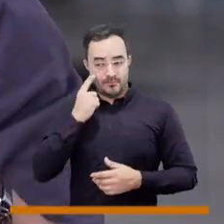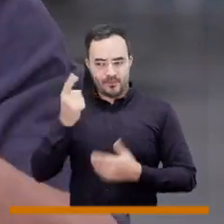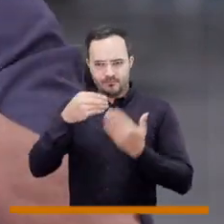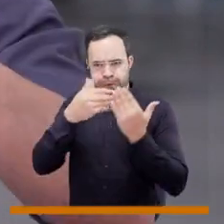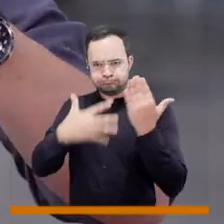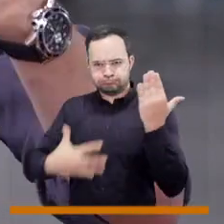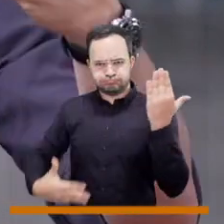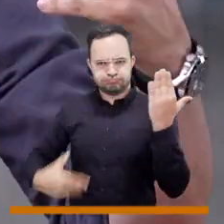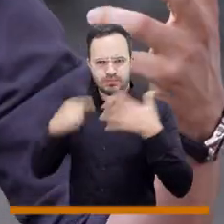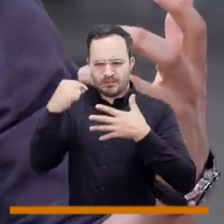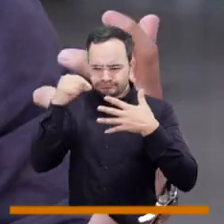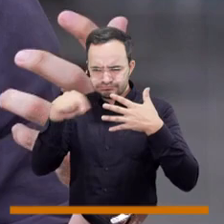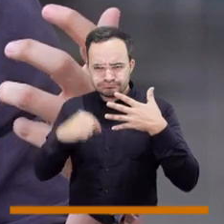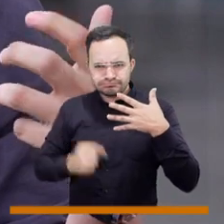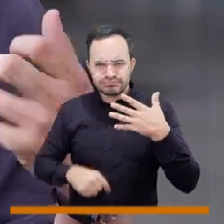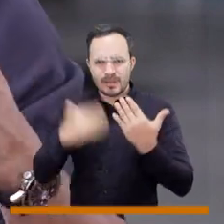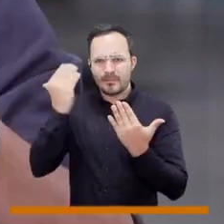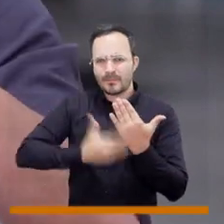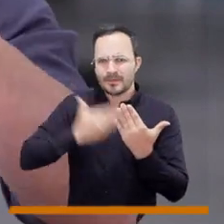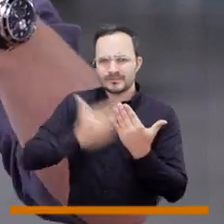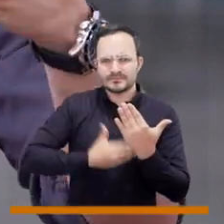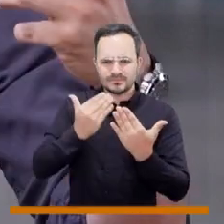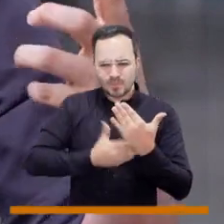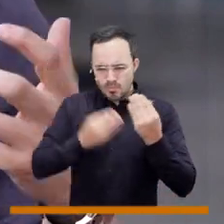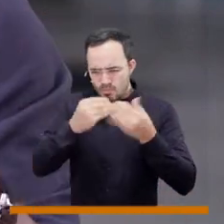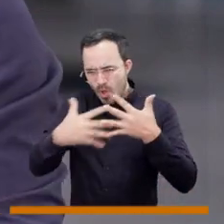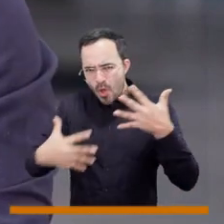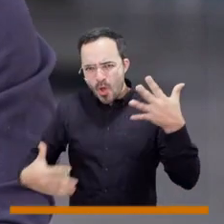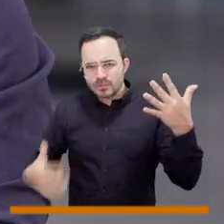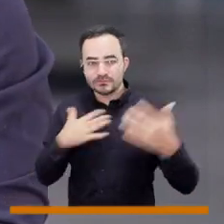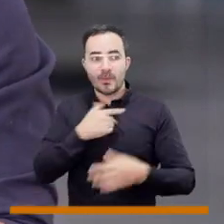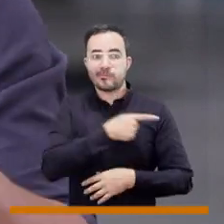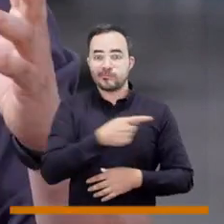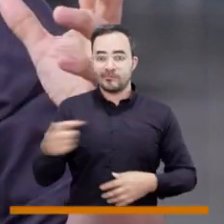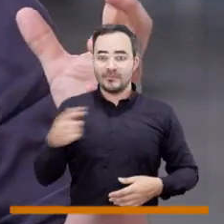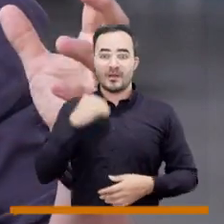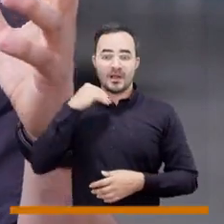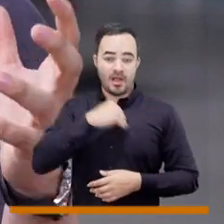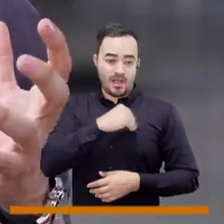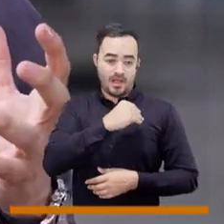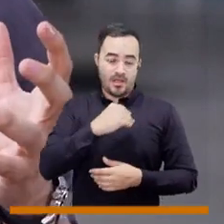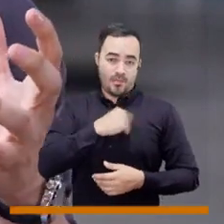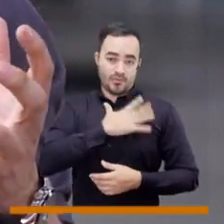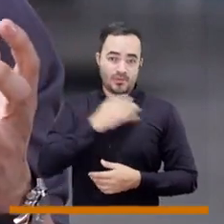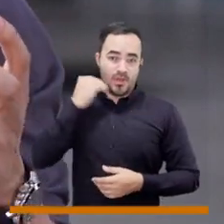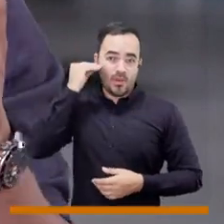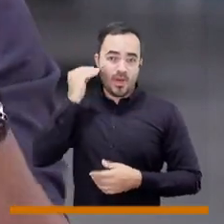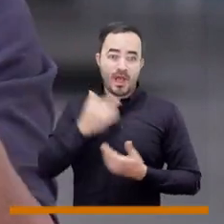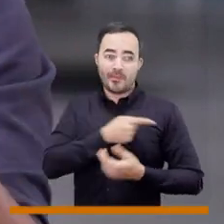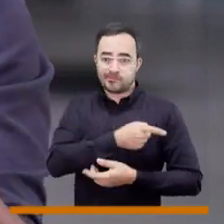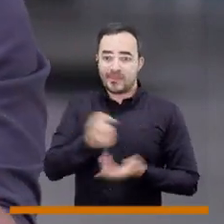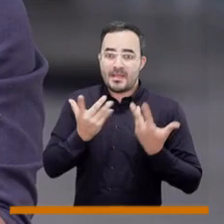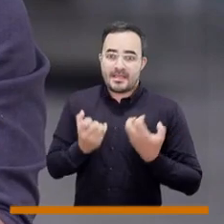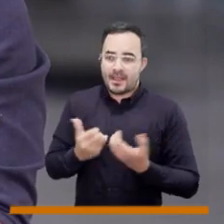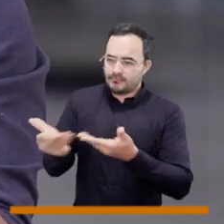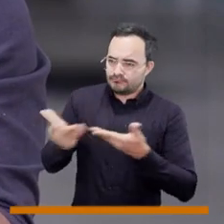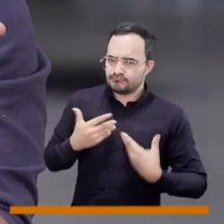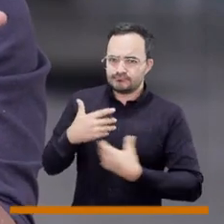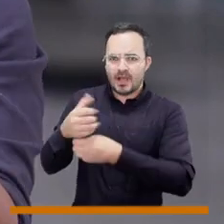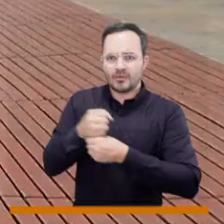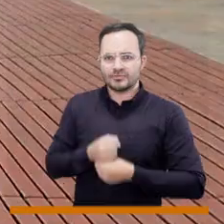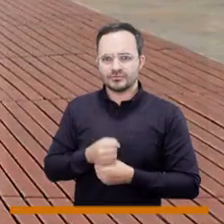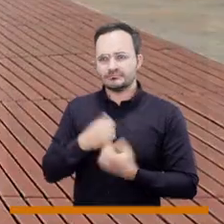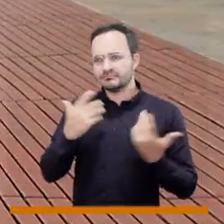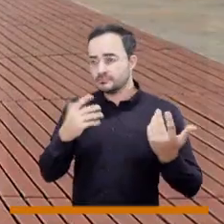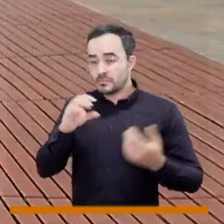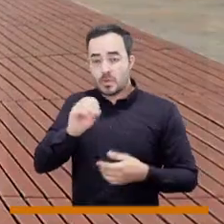Hay demasiados requisitos, demasiada papelería y hay familias que hoy quieren darle la oportunidad a